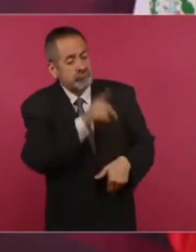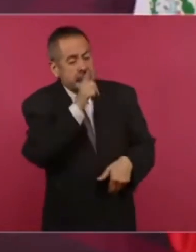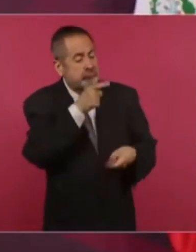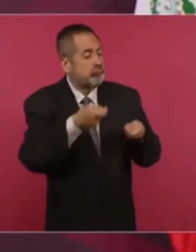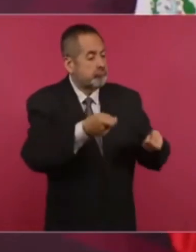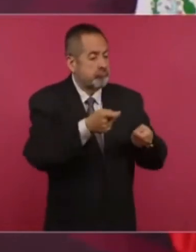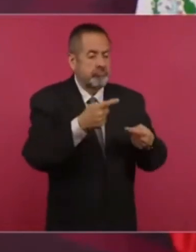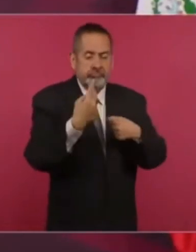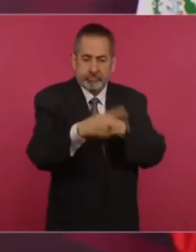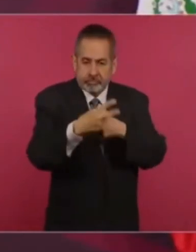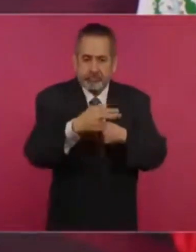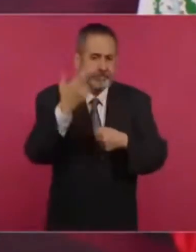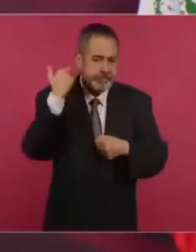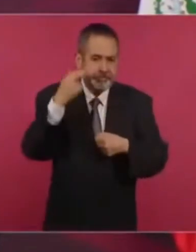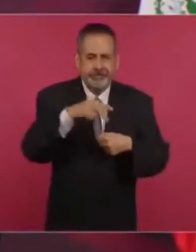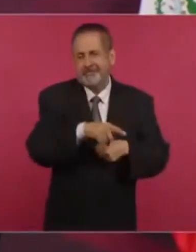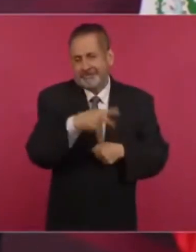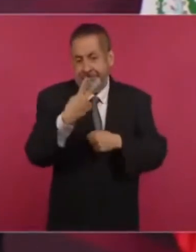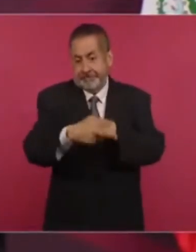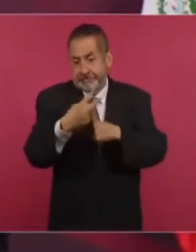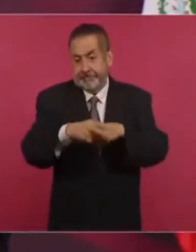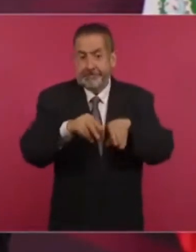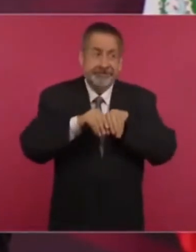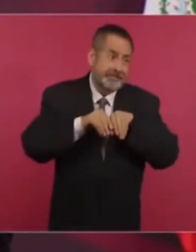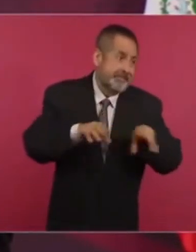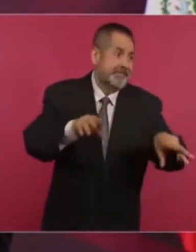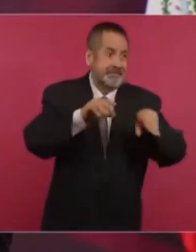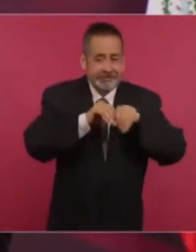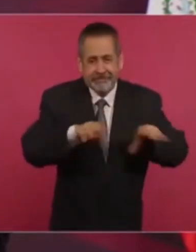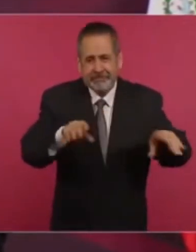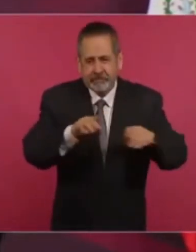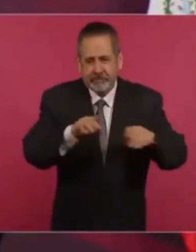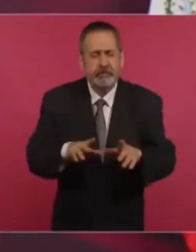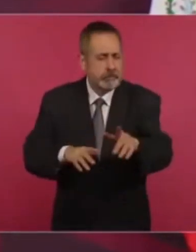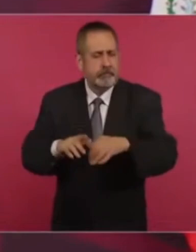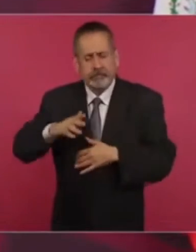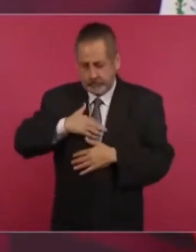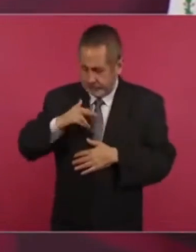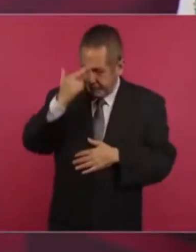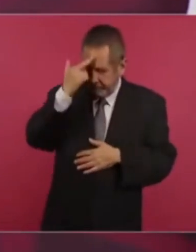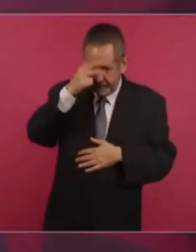y la radio. Pero la televisión era... Yo recuerdo que